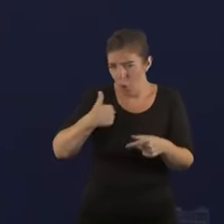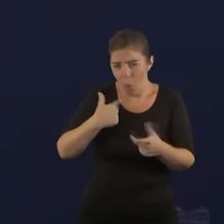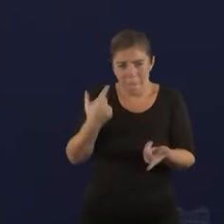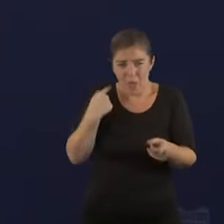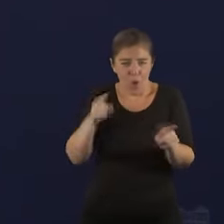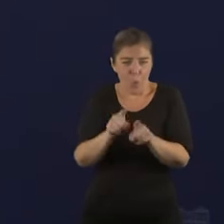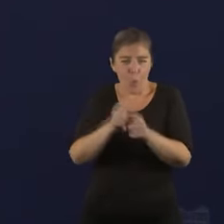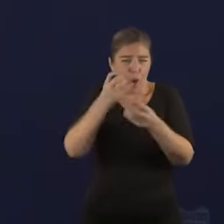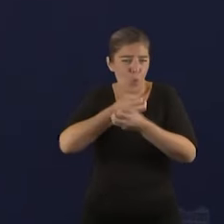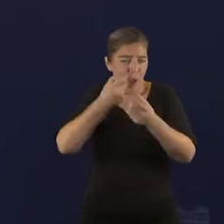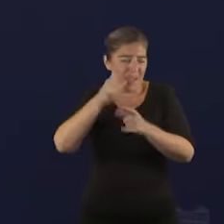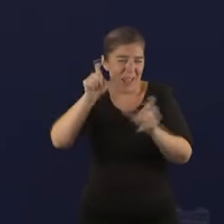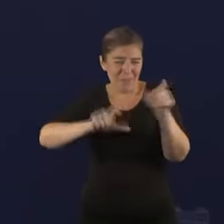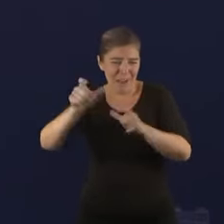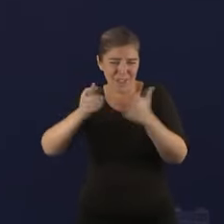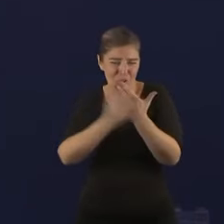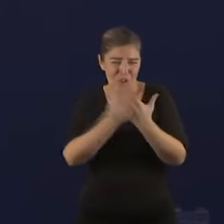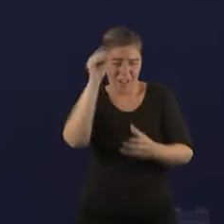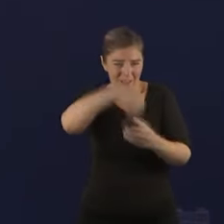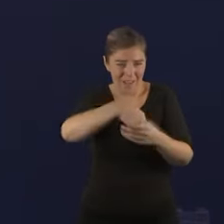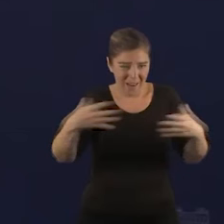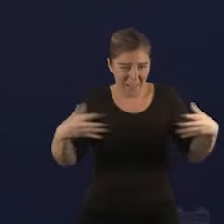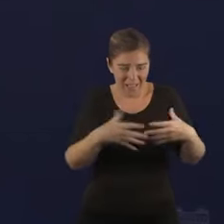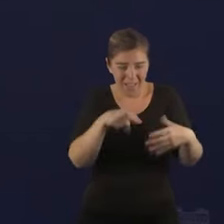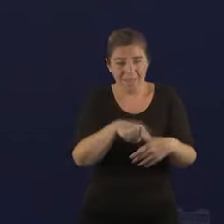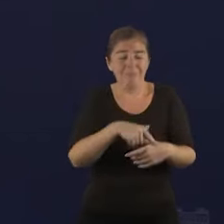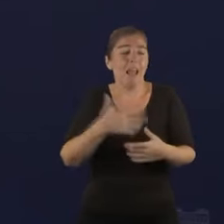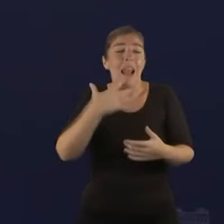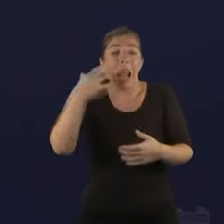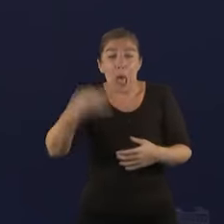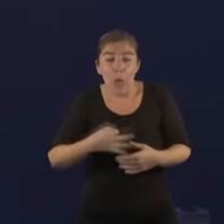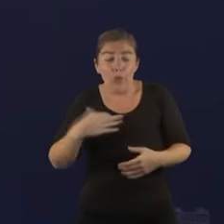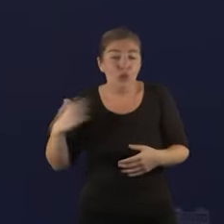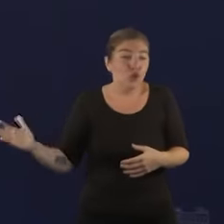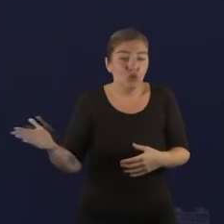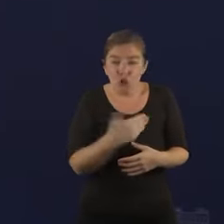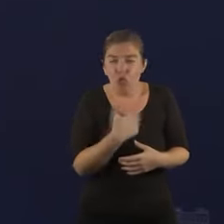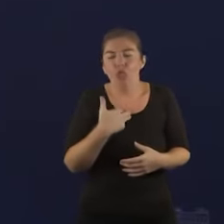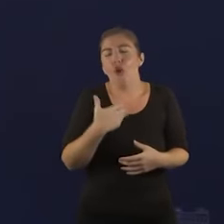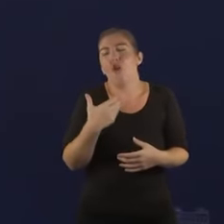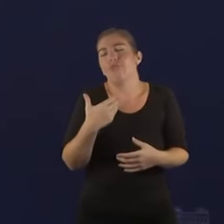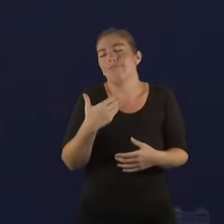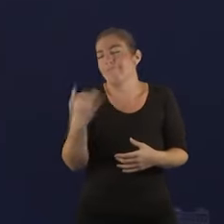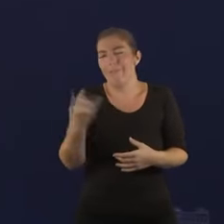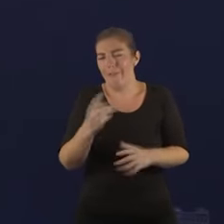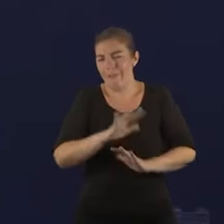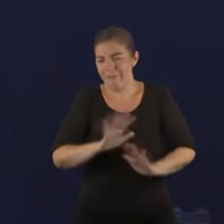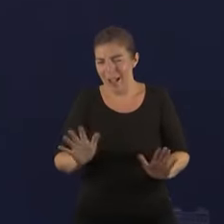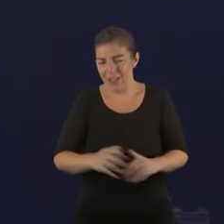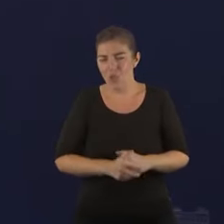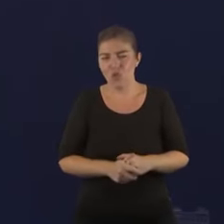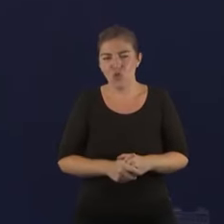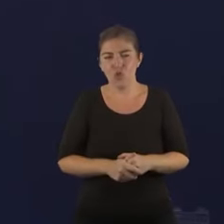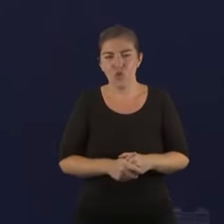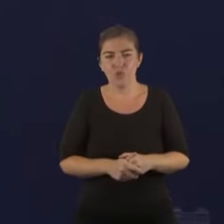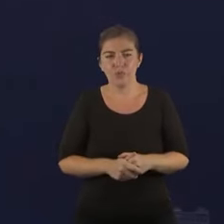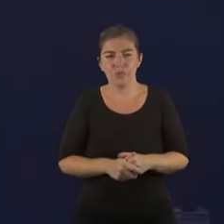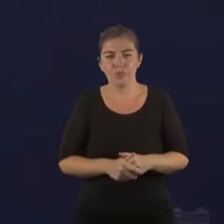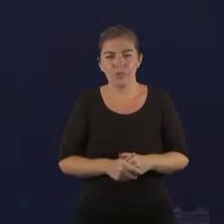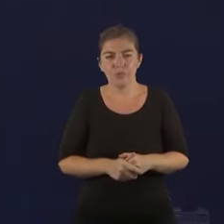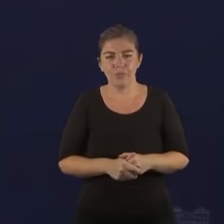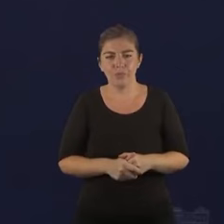otro miembro del gabinete la verdad es que es todo Es todo absolutamente falso y que corre por cuenta de